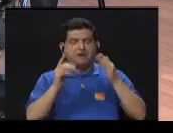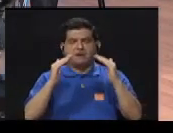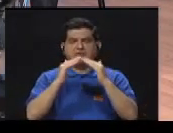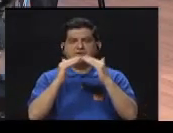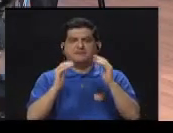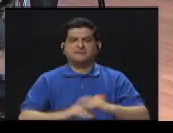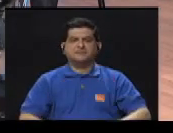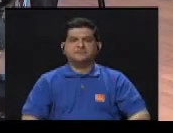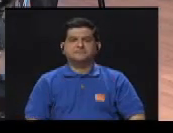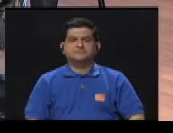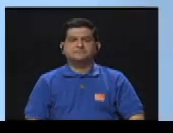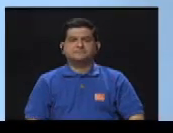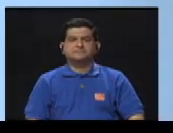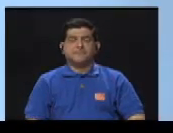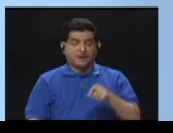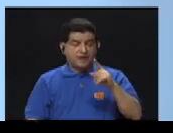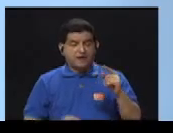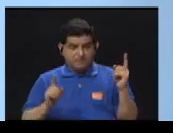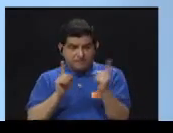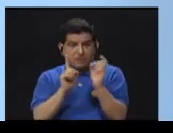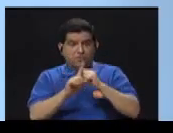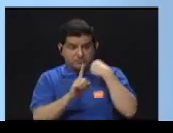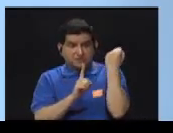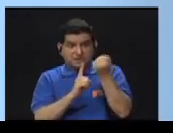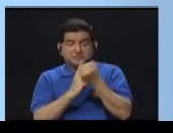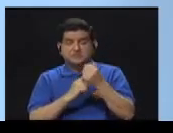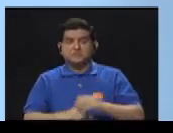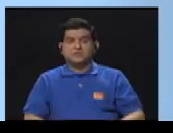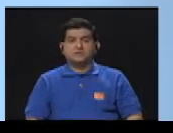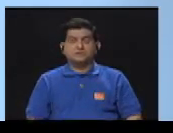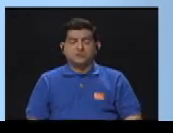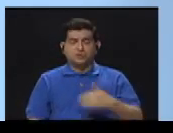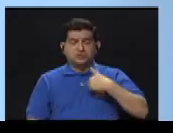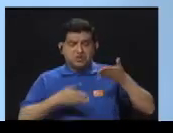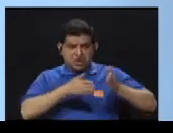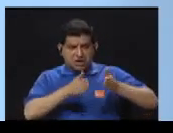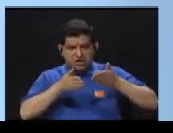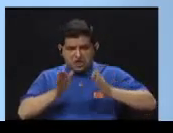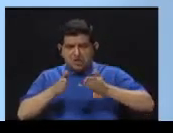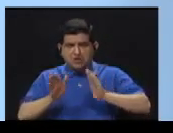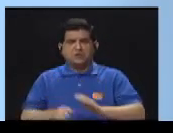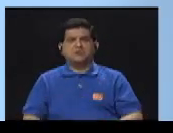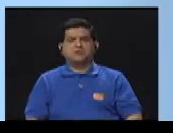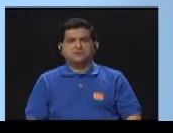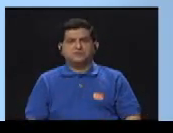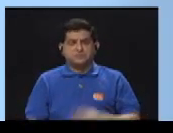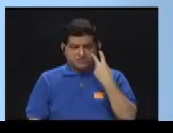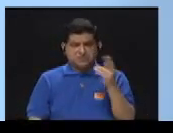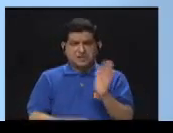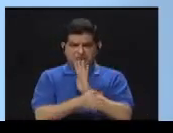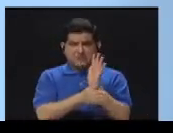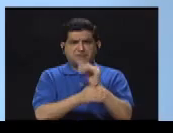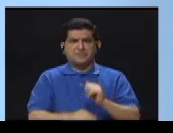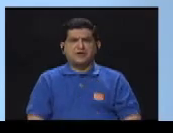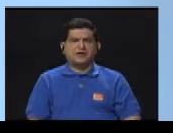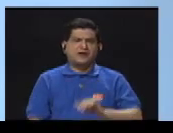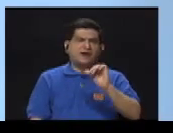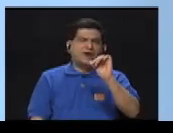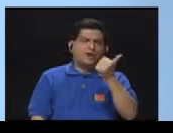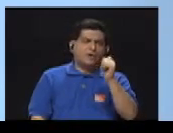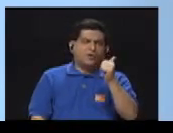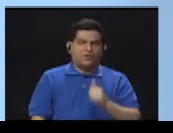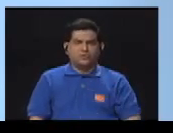casa y bueno, ahí nos encontramos con eso, con que él tiene sus hijos, se ven sus hijos en la película. Bueno, el otro